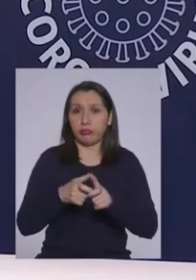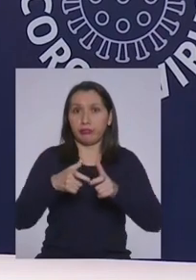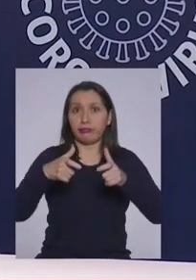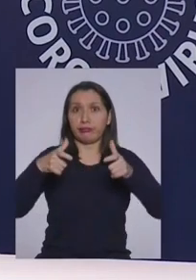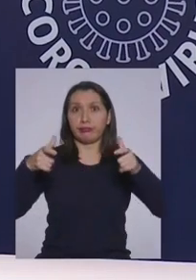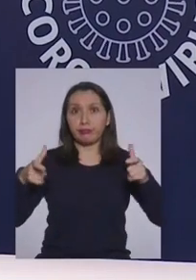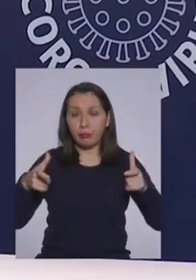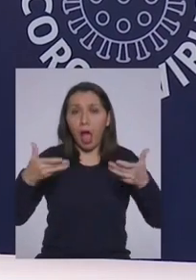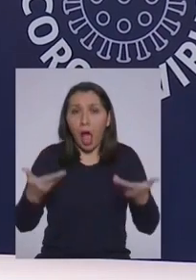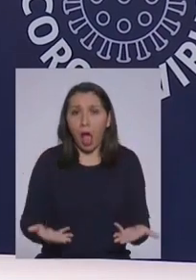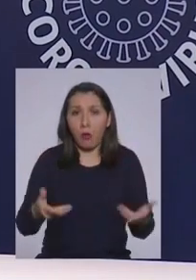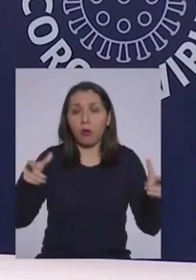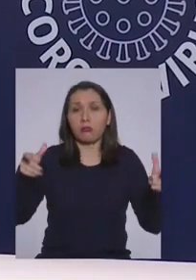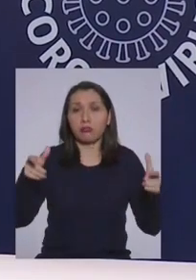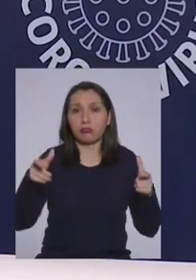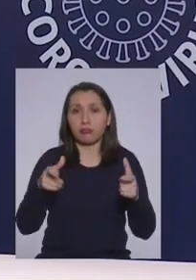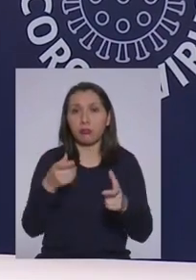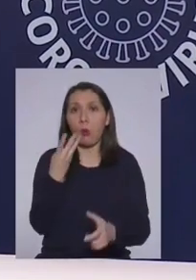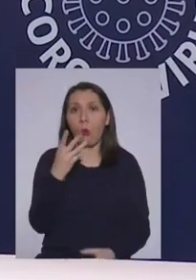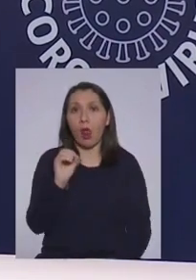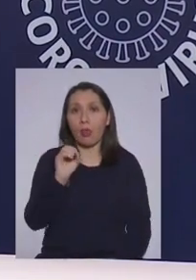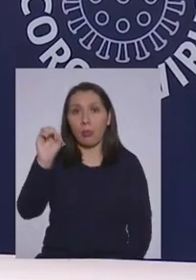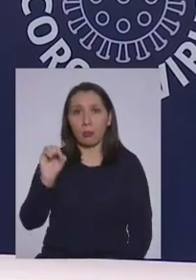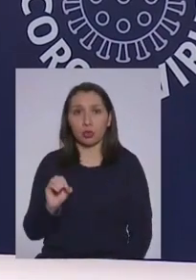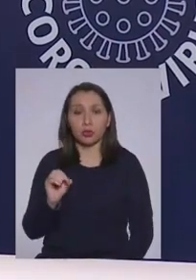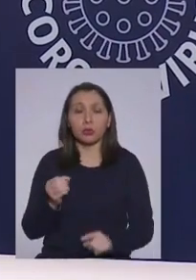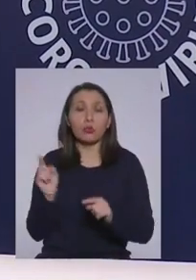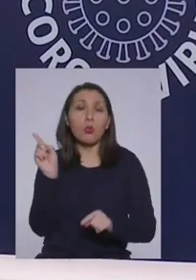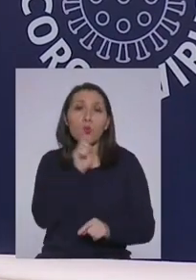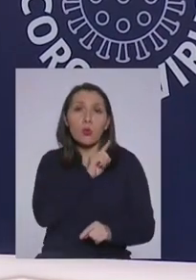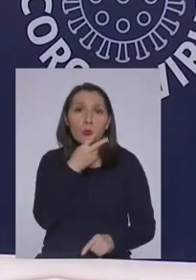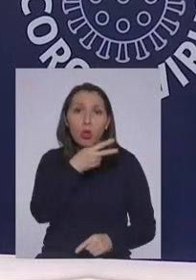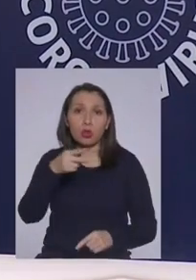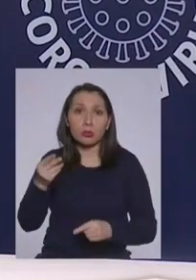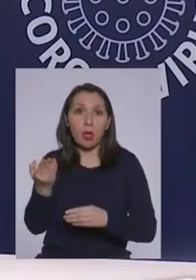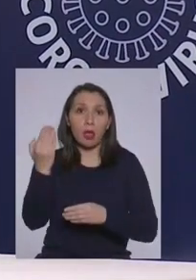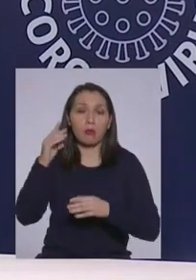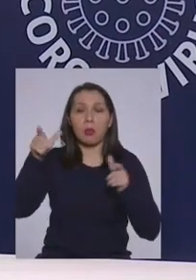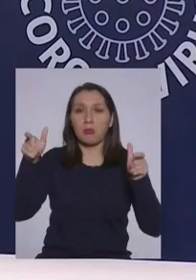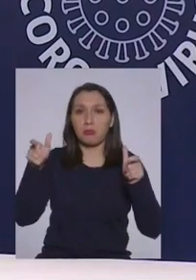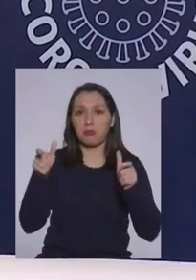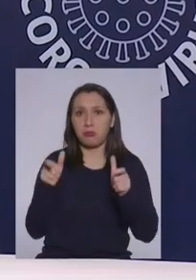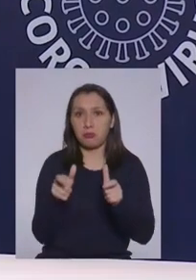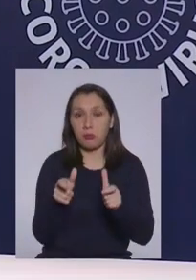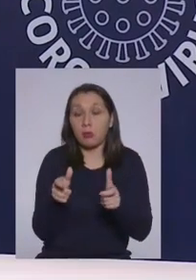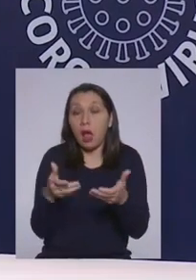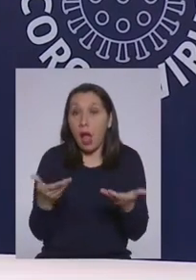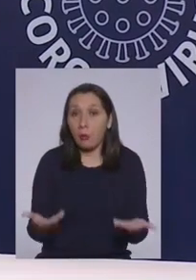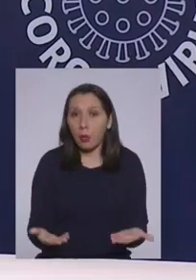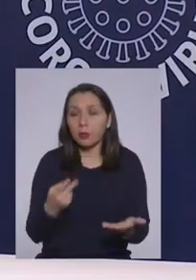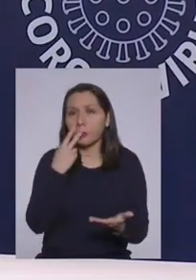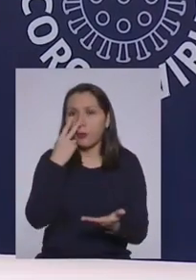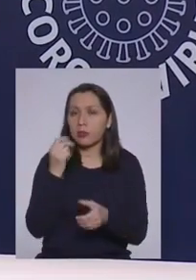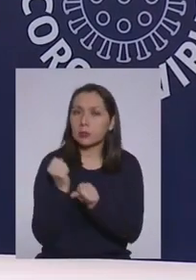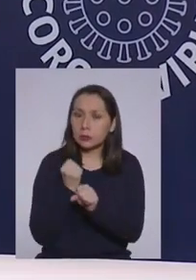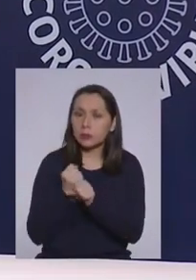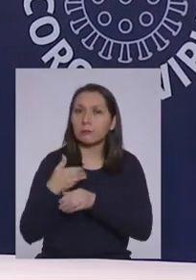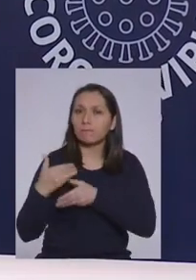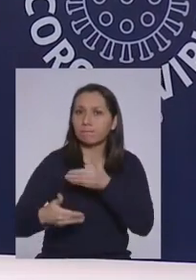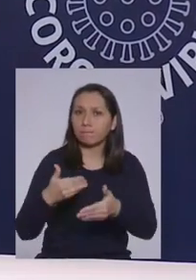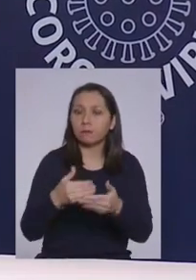casos, ha disminuido en un 40% en las últimas 2 semanas. Es por ello que venimos trabajando